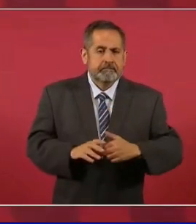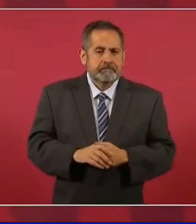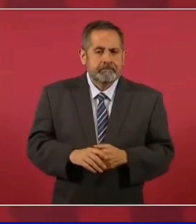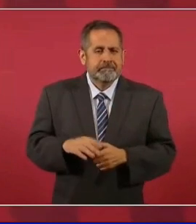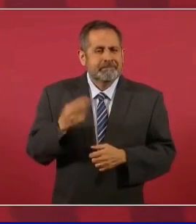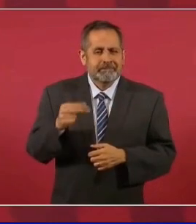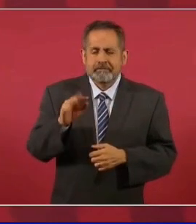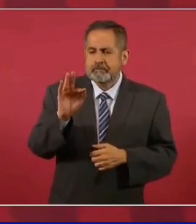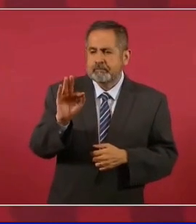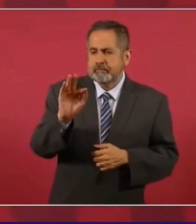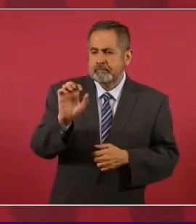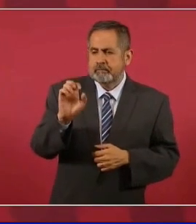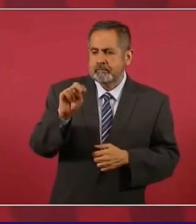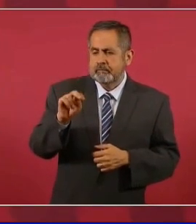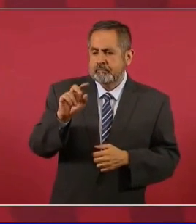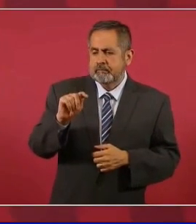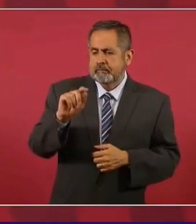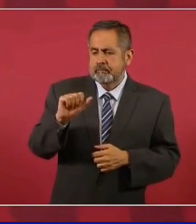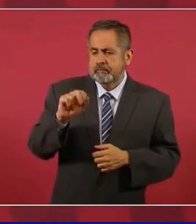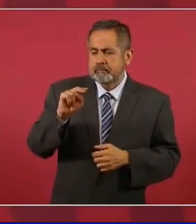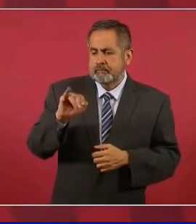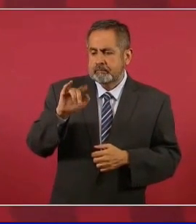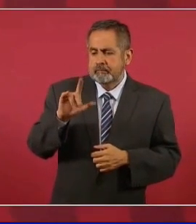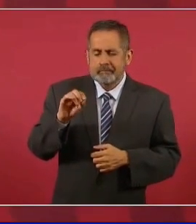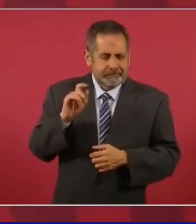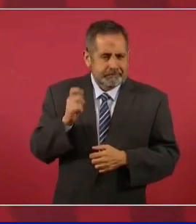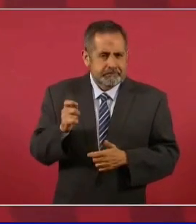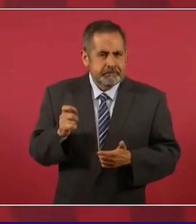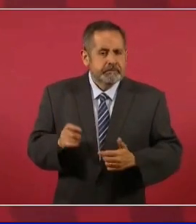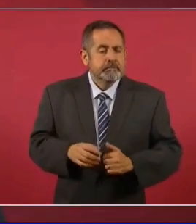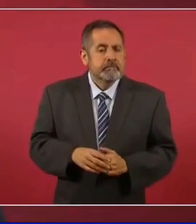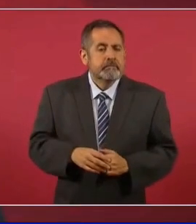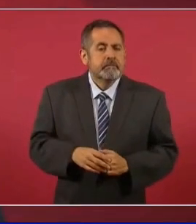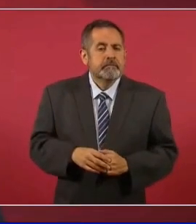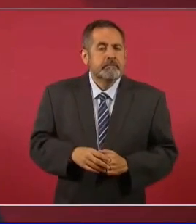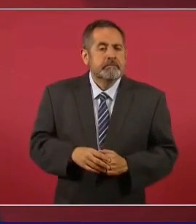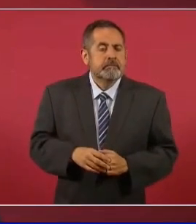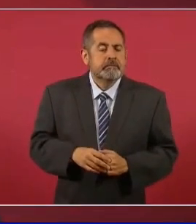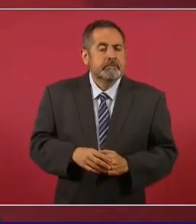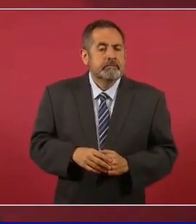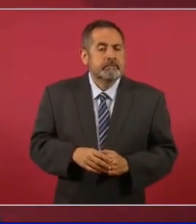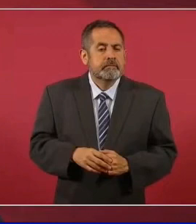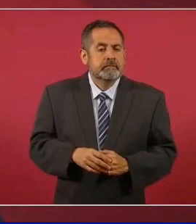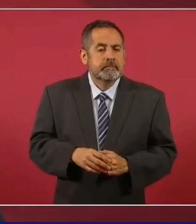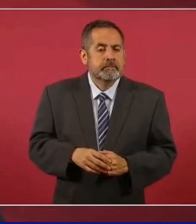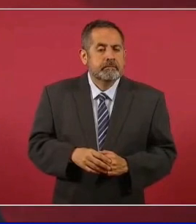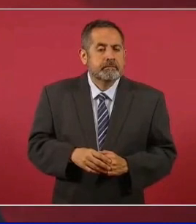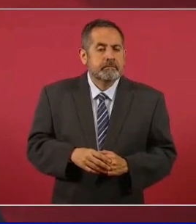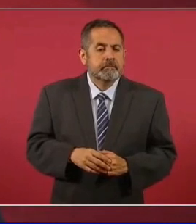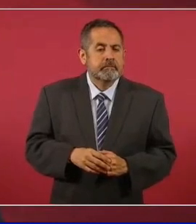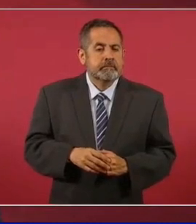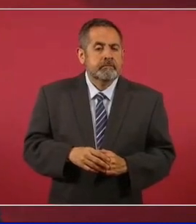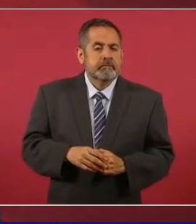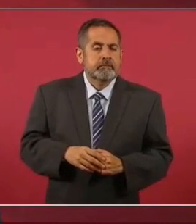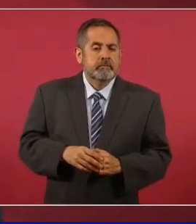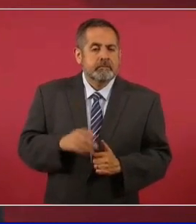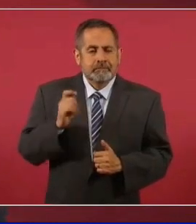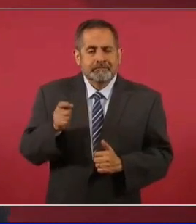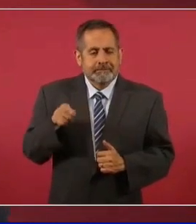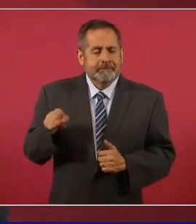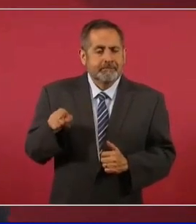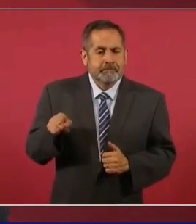fentanilo todo lo que se considera más